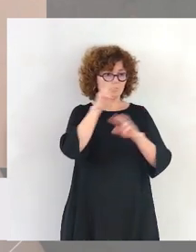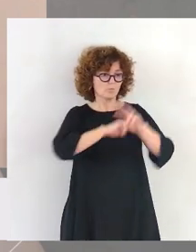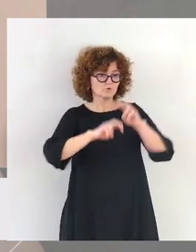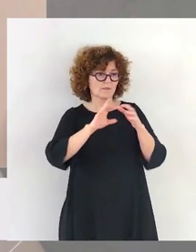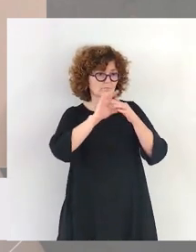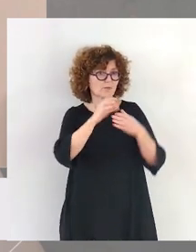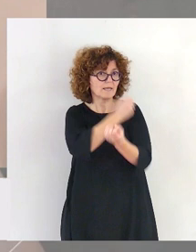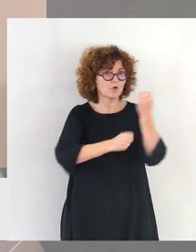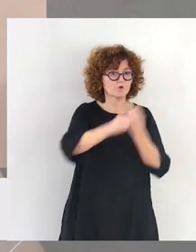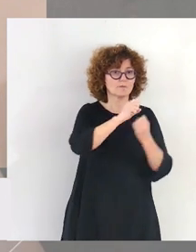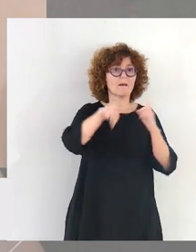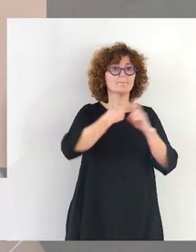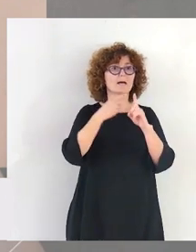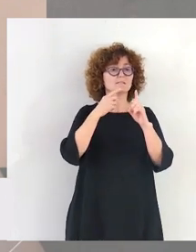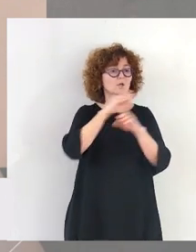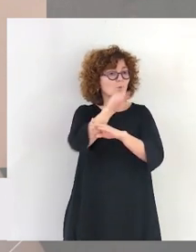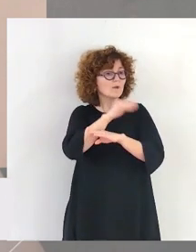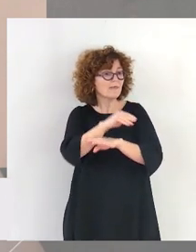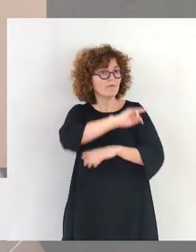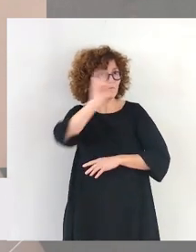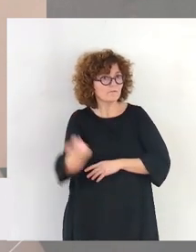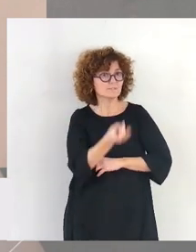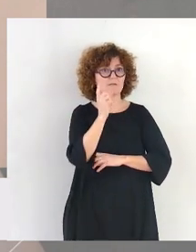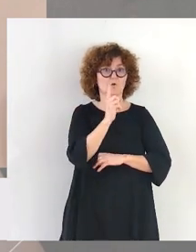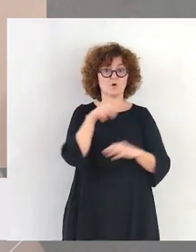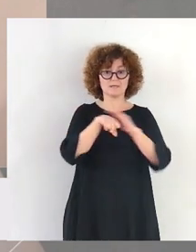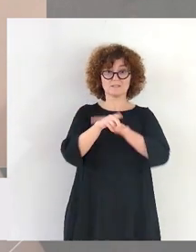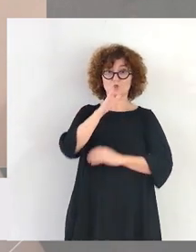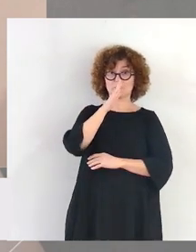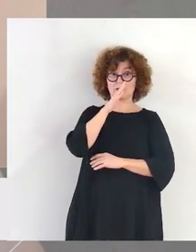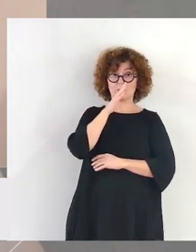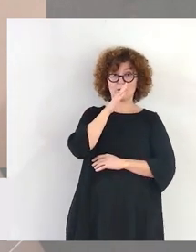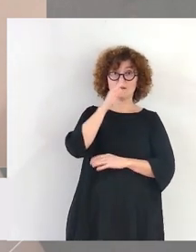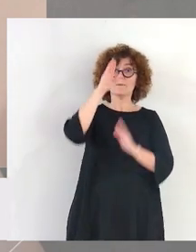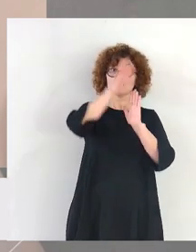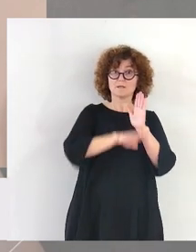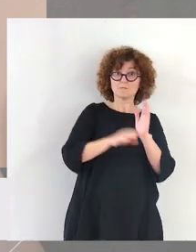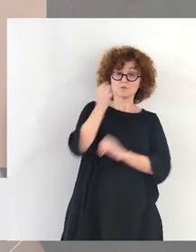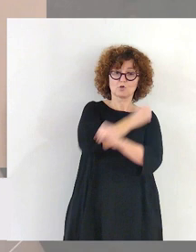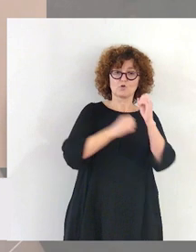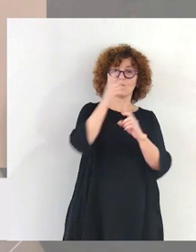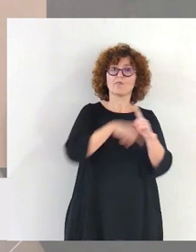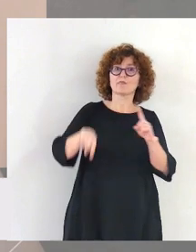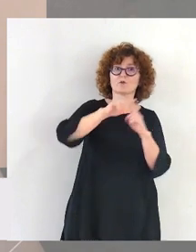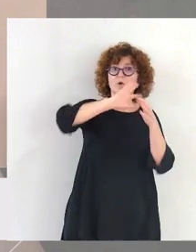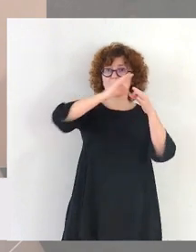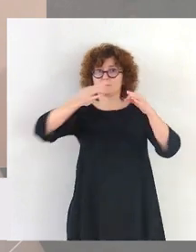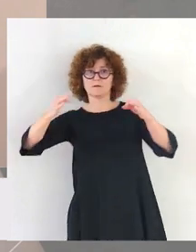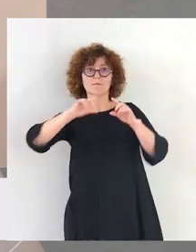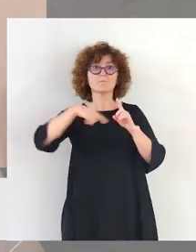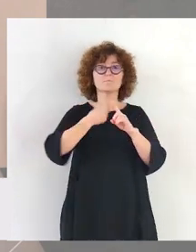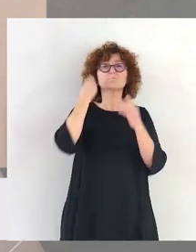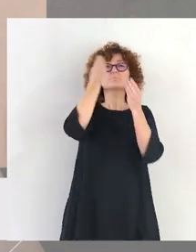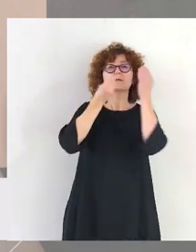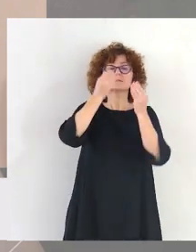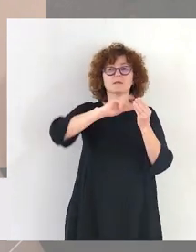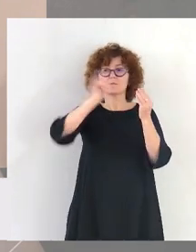preservación de la biodiversidad una mejor gestión del agua la aplicación de los principios de la economía circular y el convencimiento de que la